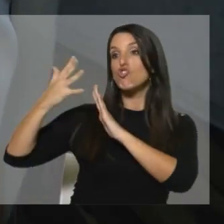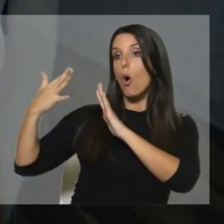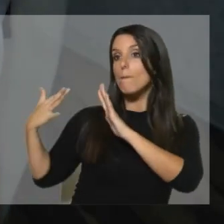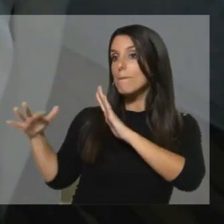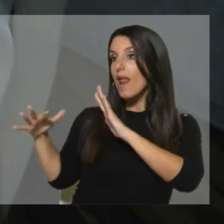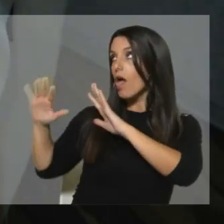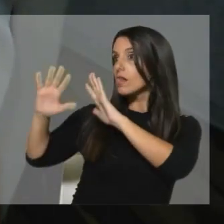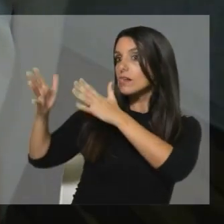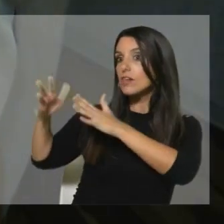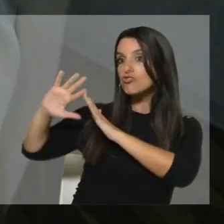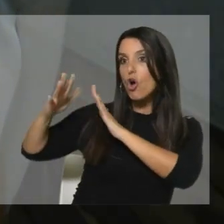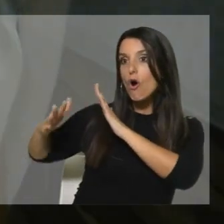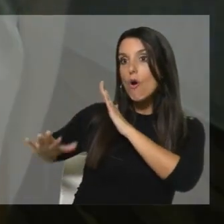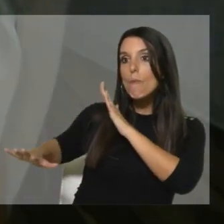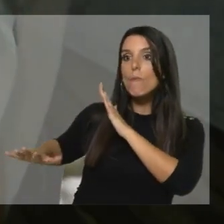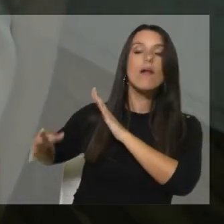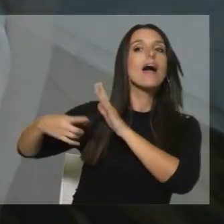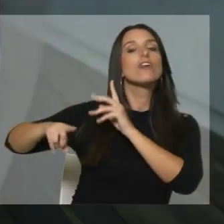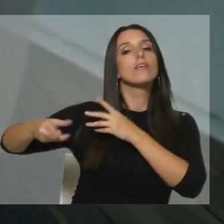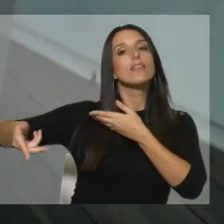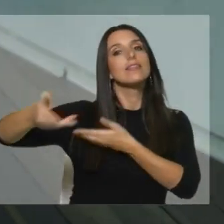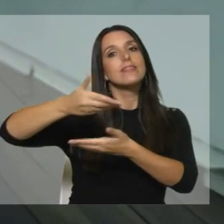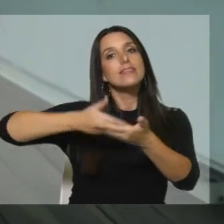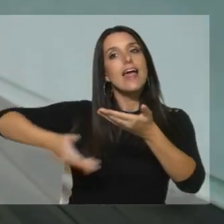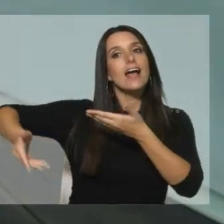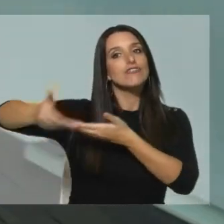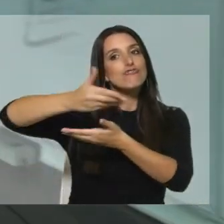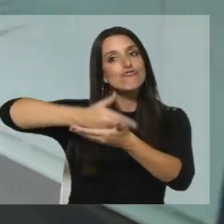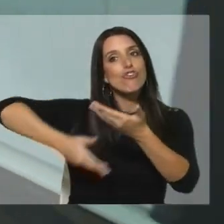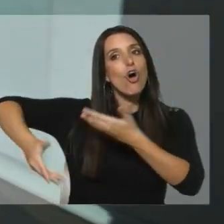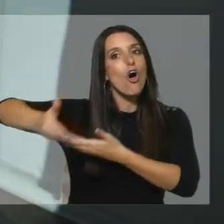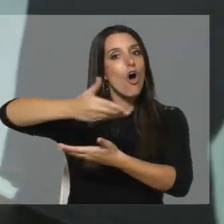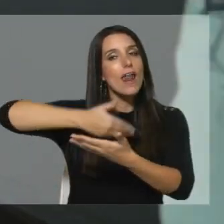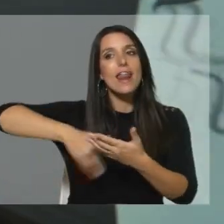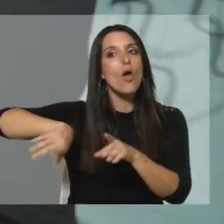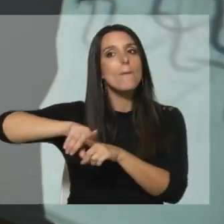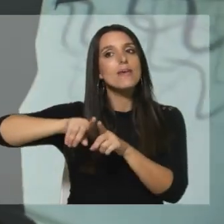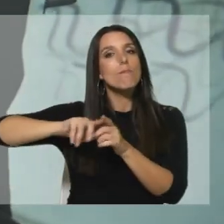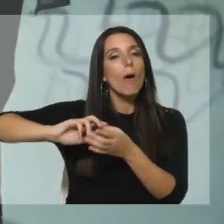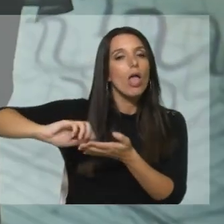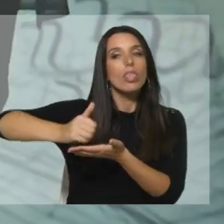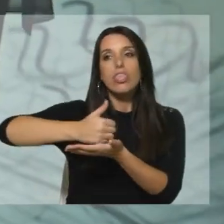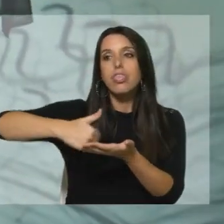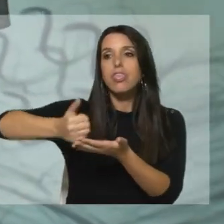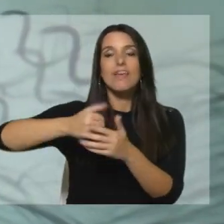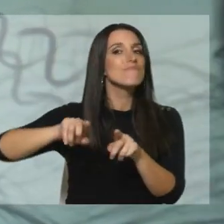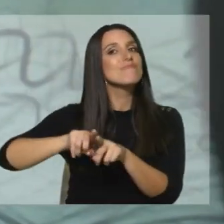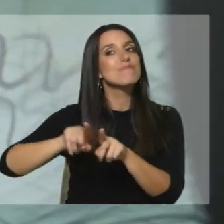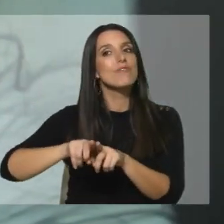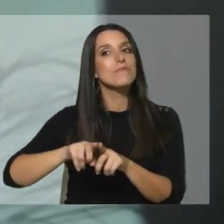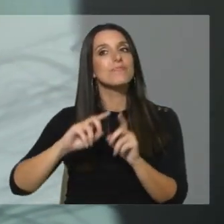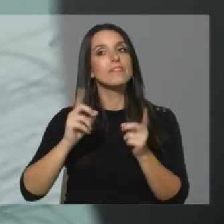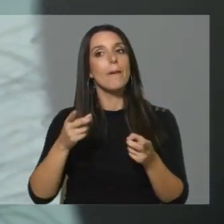los videos. Entonces hay una interacción en ese estar perdidos en un mare mándona, ¿no?